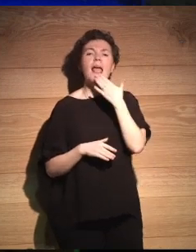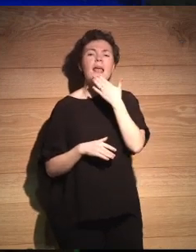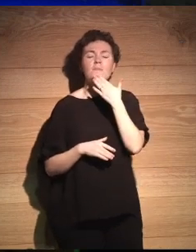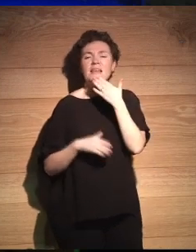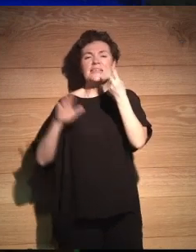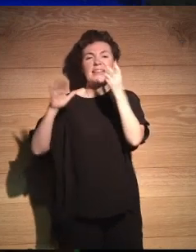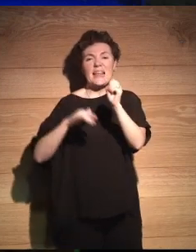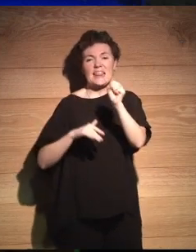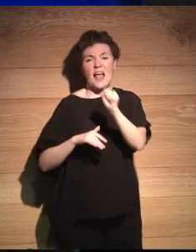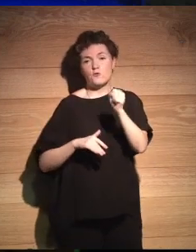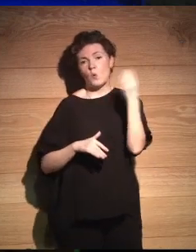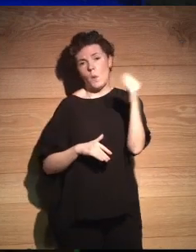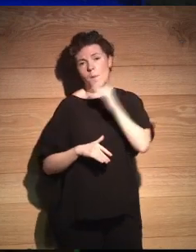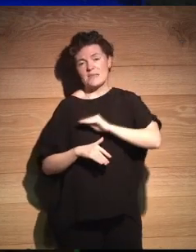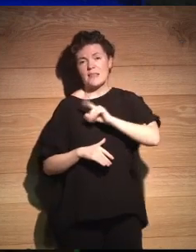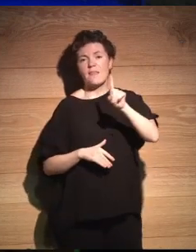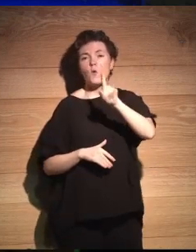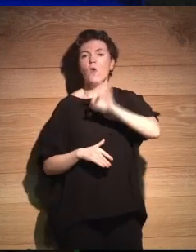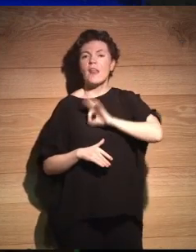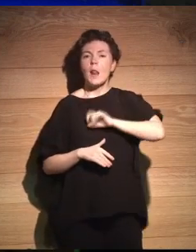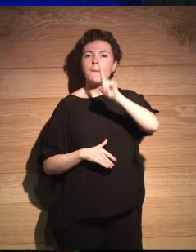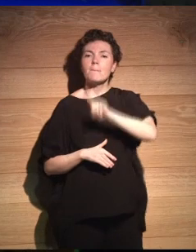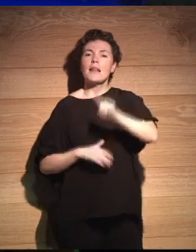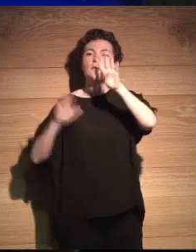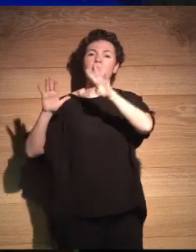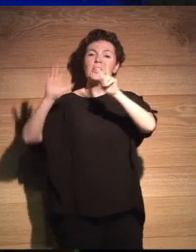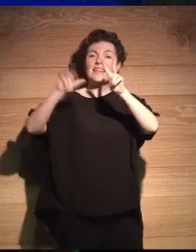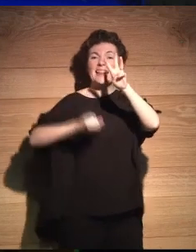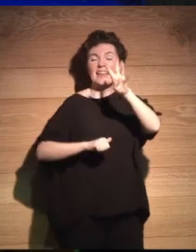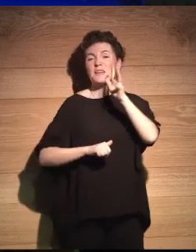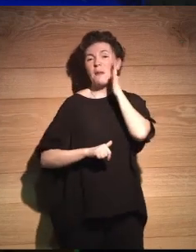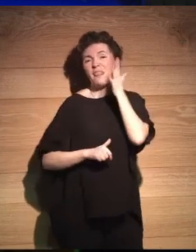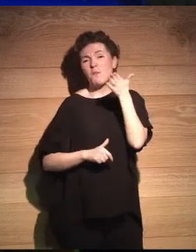de 1973. Parece que bastante soledad.